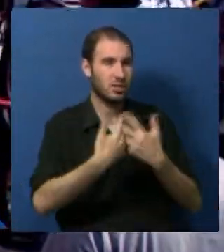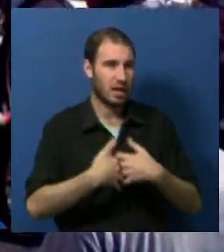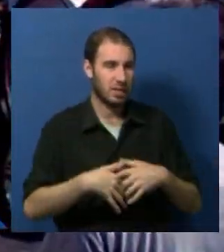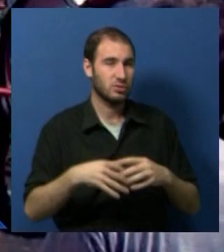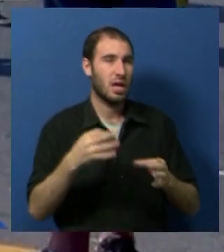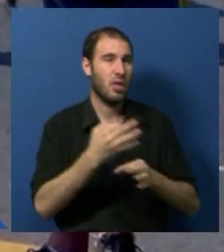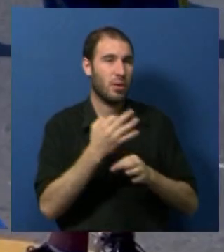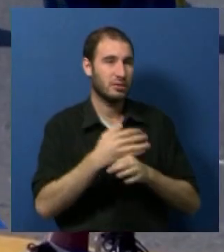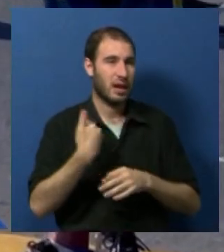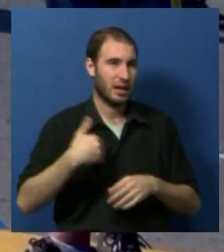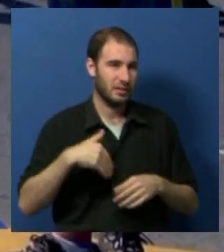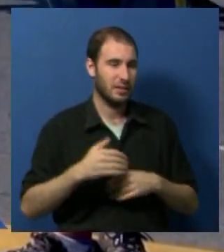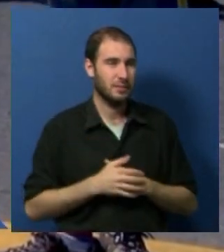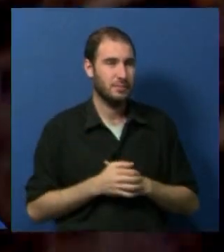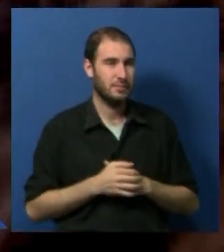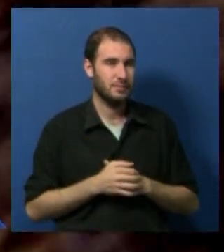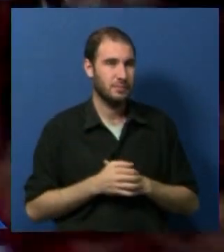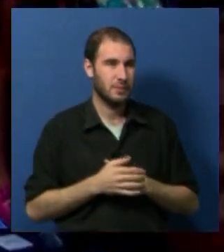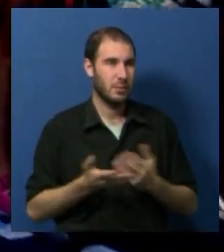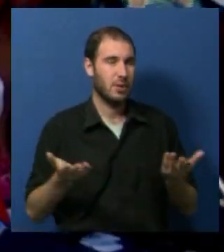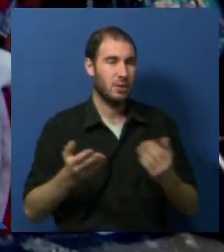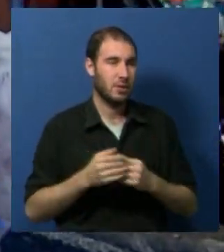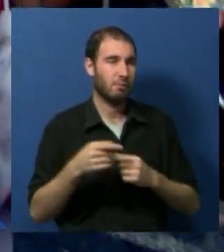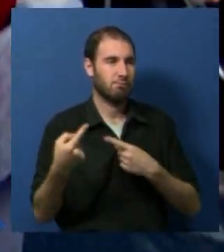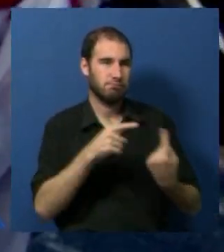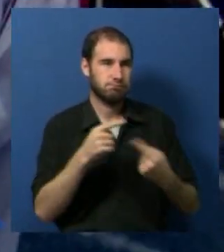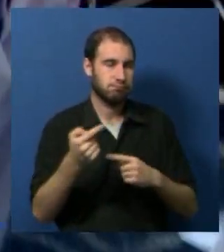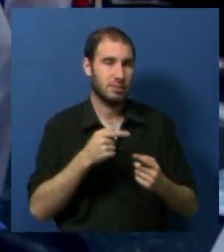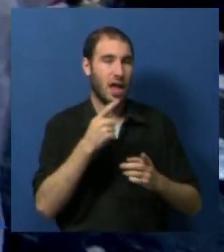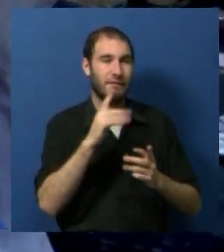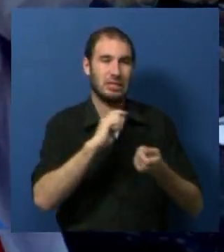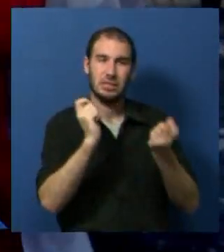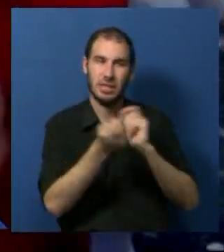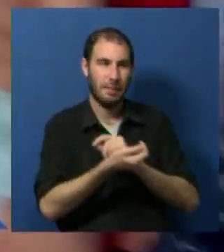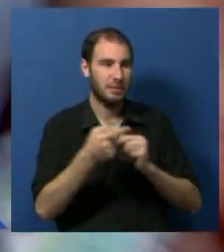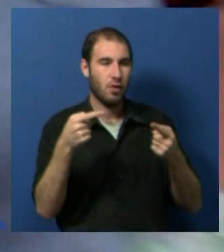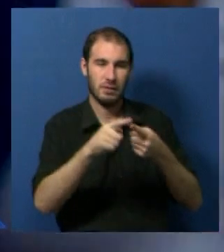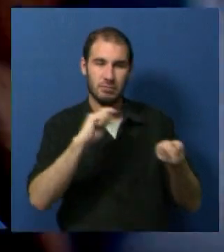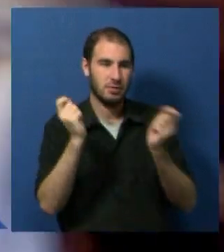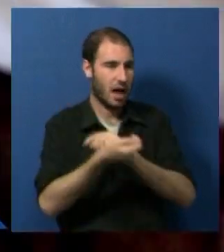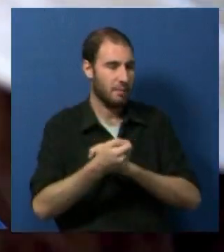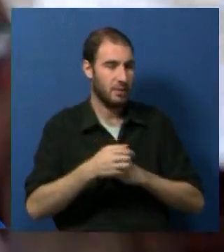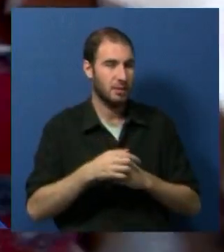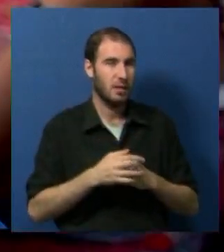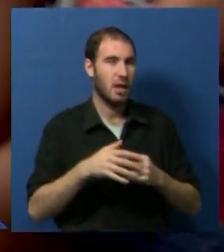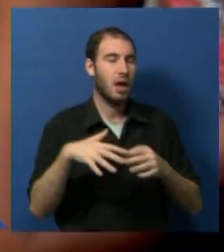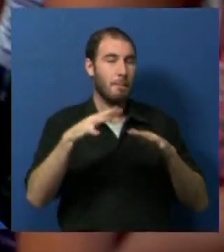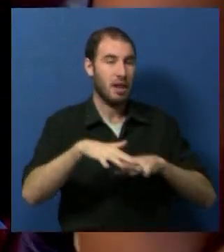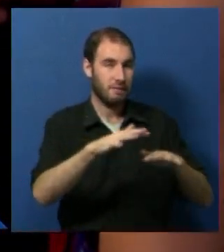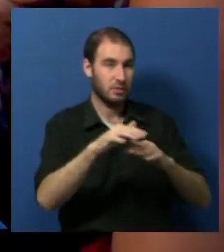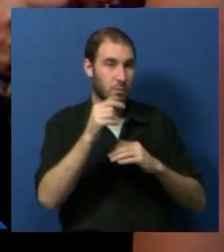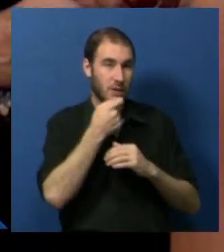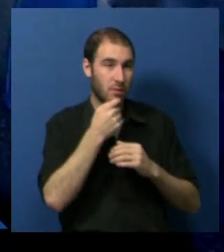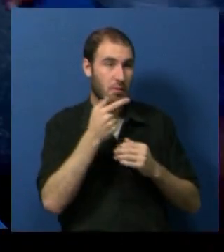la educación argentina, y bueno, y generan discursos que tergiversan el objetivo de una manifestación que puede